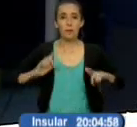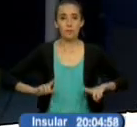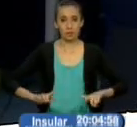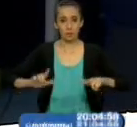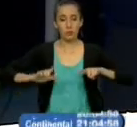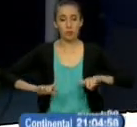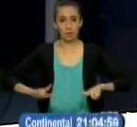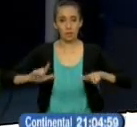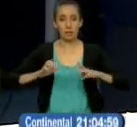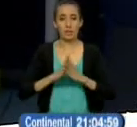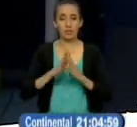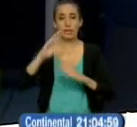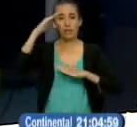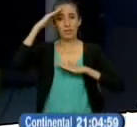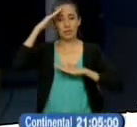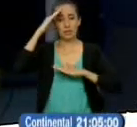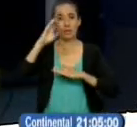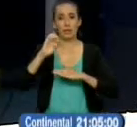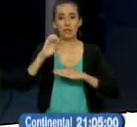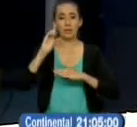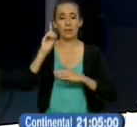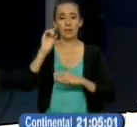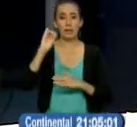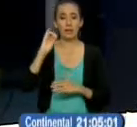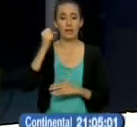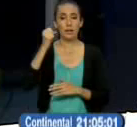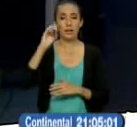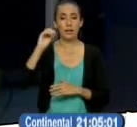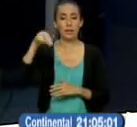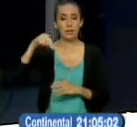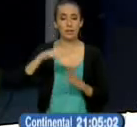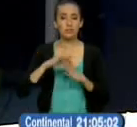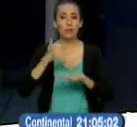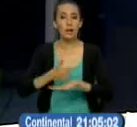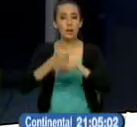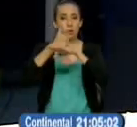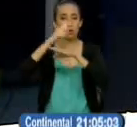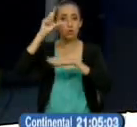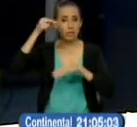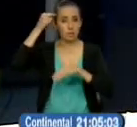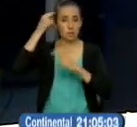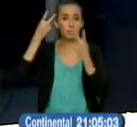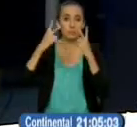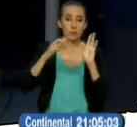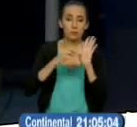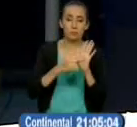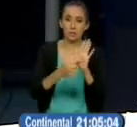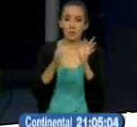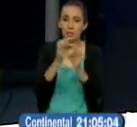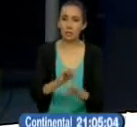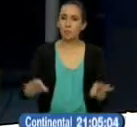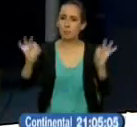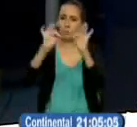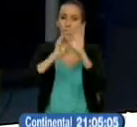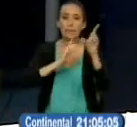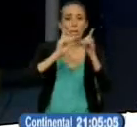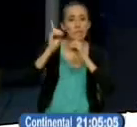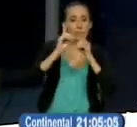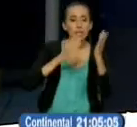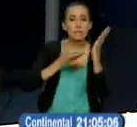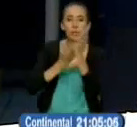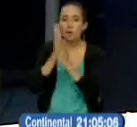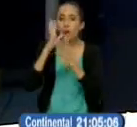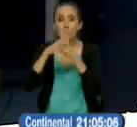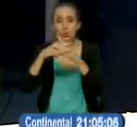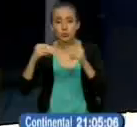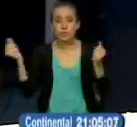Moreno y el comandante del ejército Edison Narváez, autoridades de gobierno destacaron que lo importante es hacer del diálogo la vía para lograr